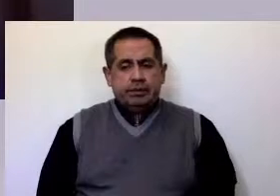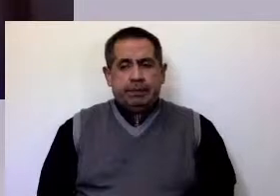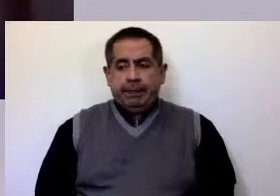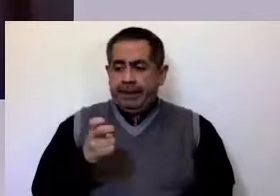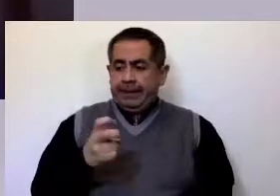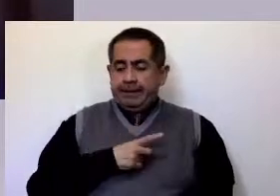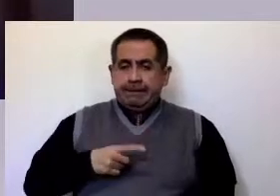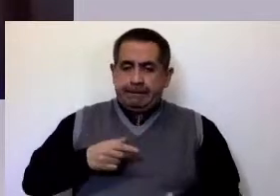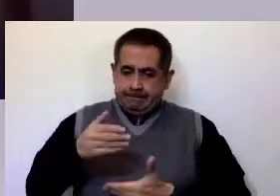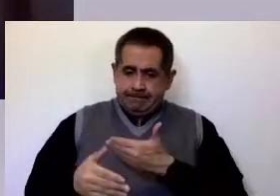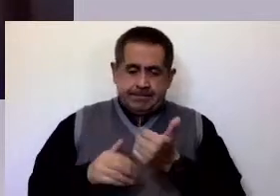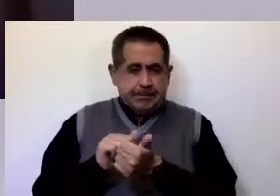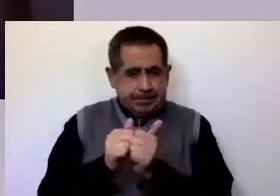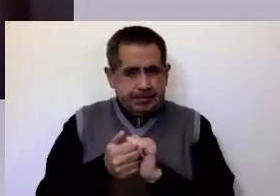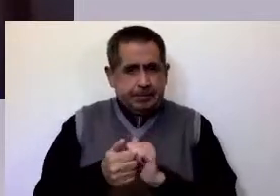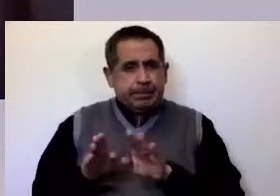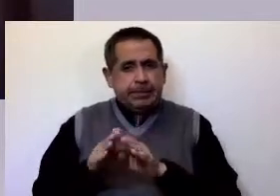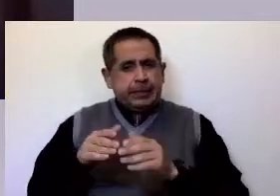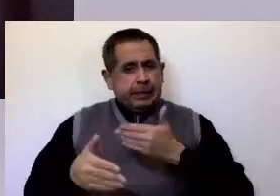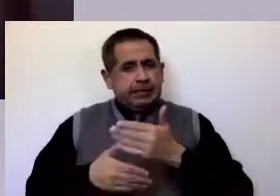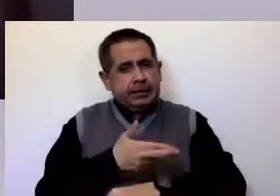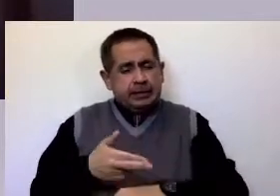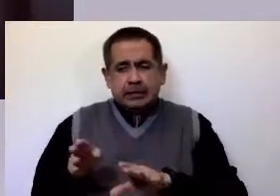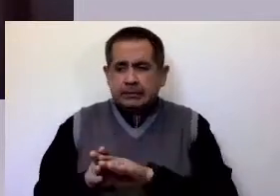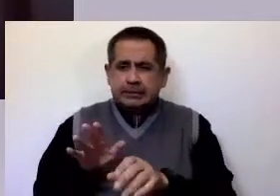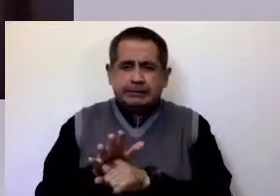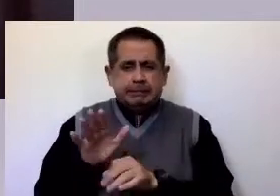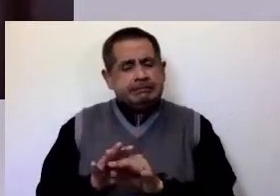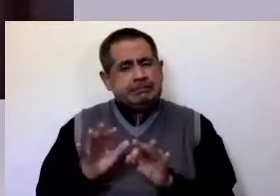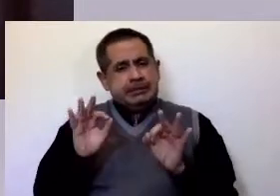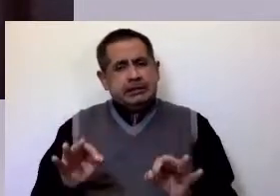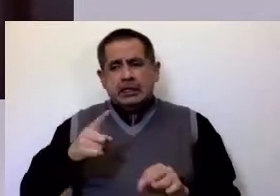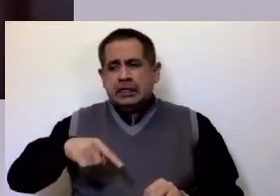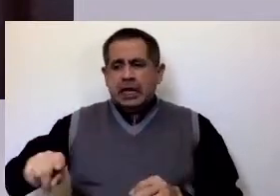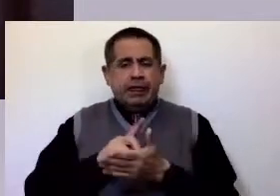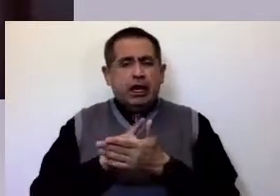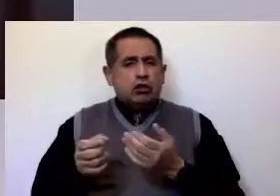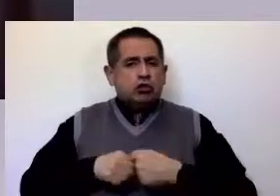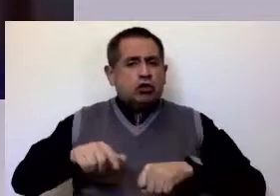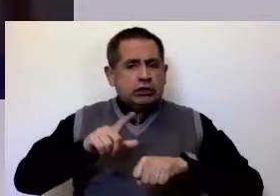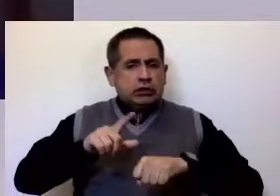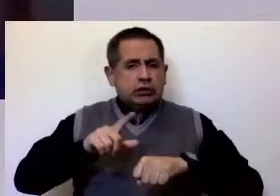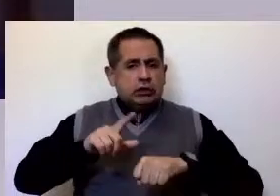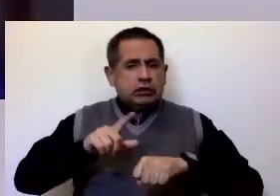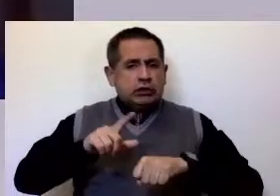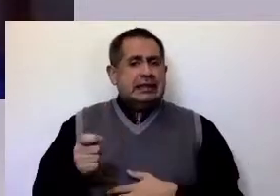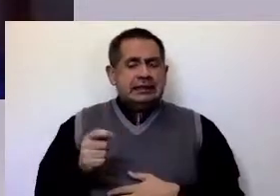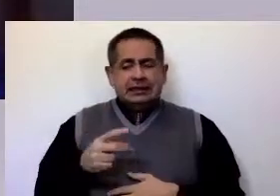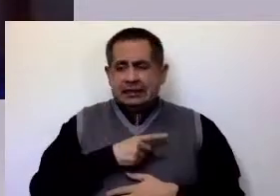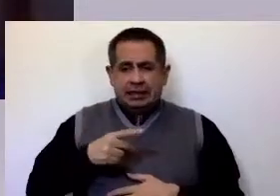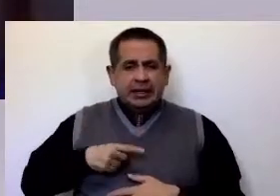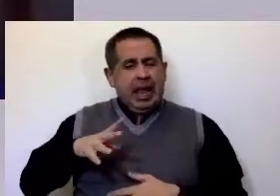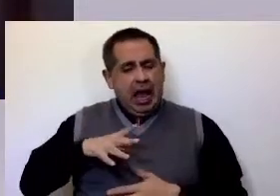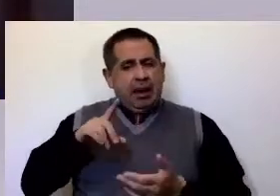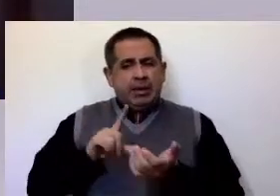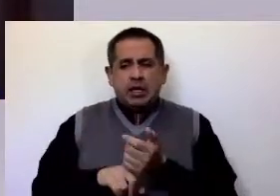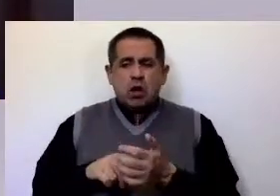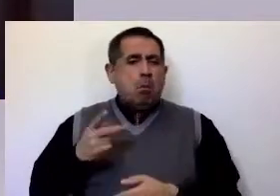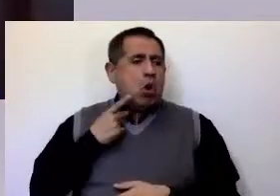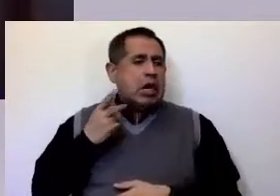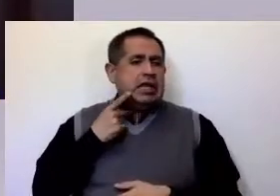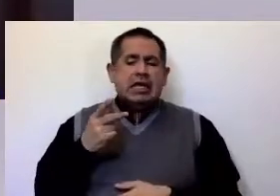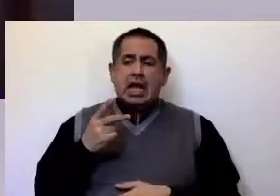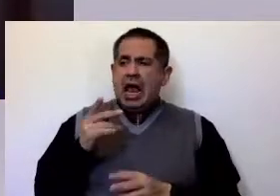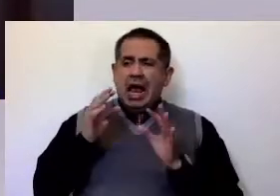progresividad en relación con la satisfacción del contenido de los derechos sociales implica que tiene que existir una política pública